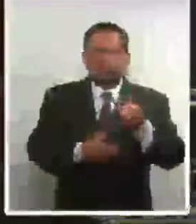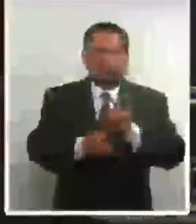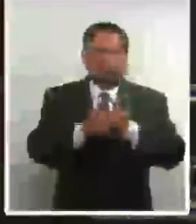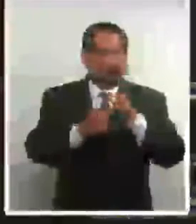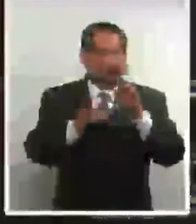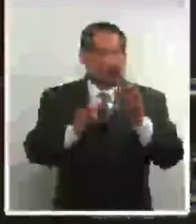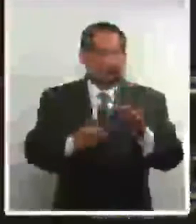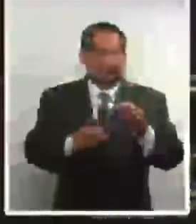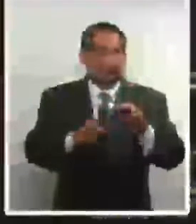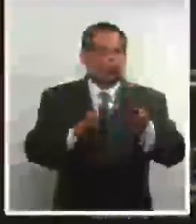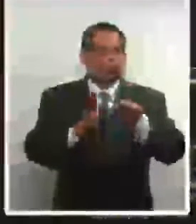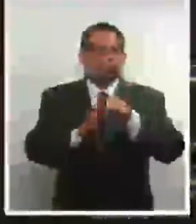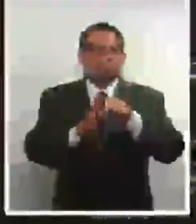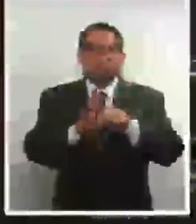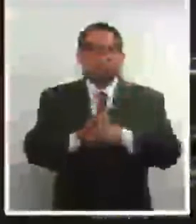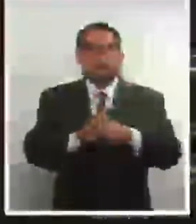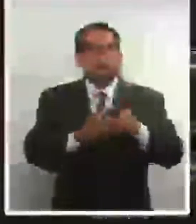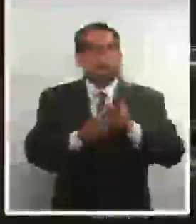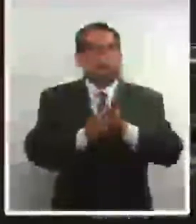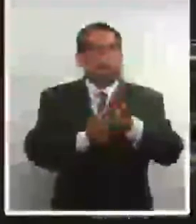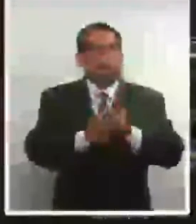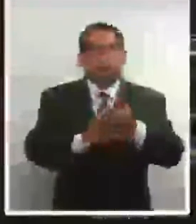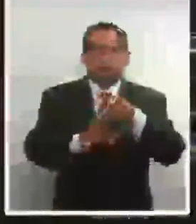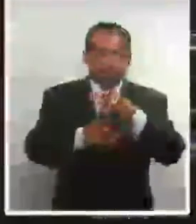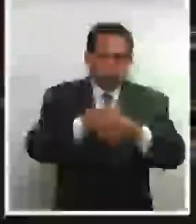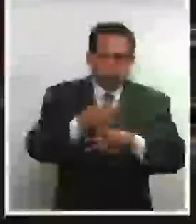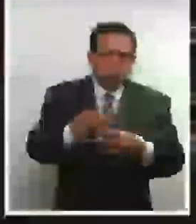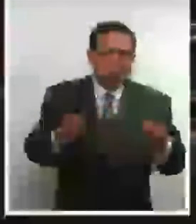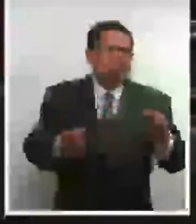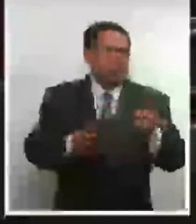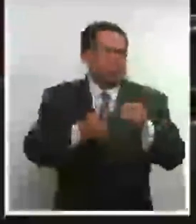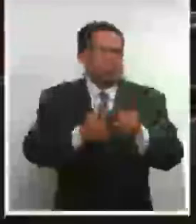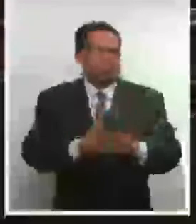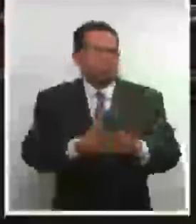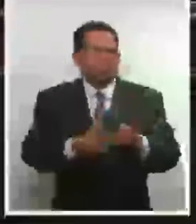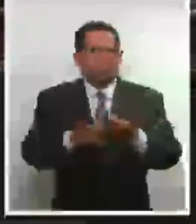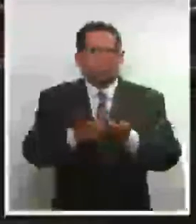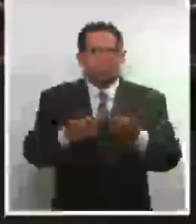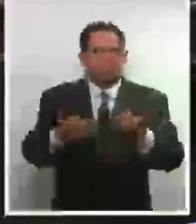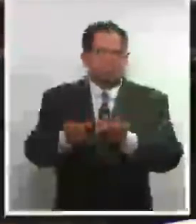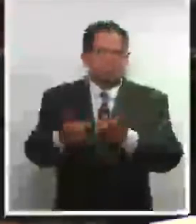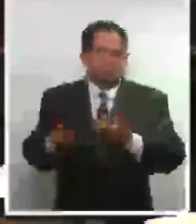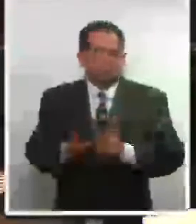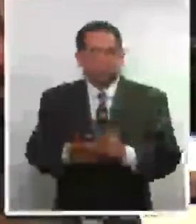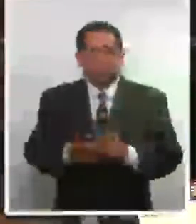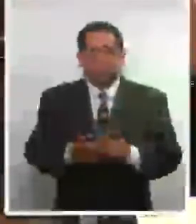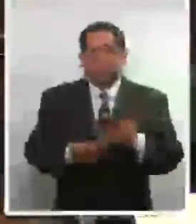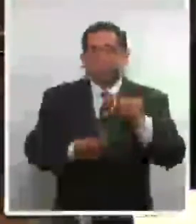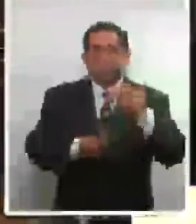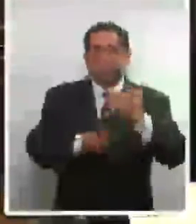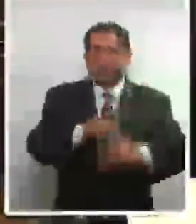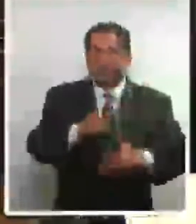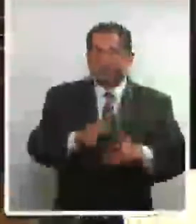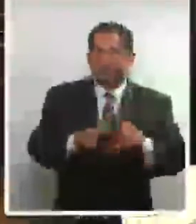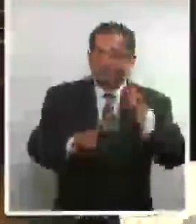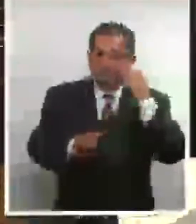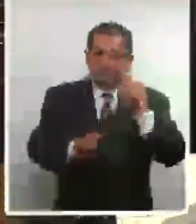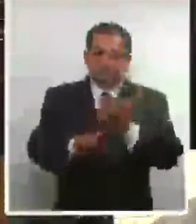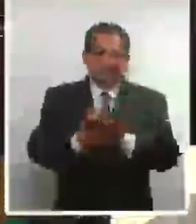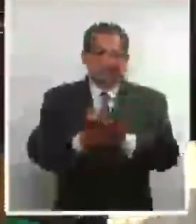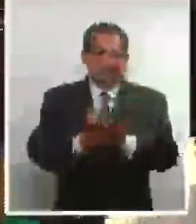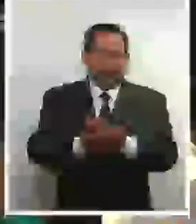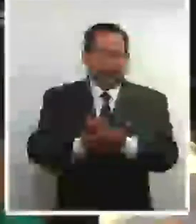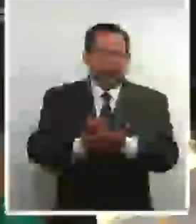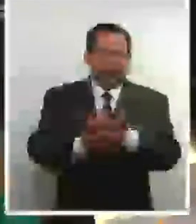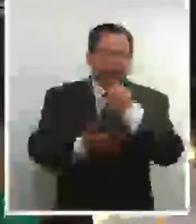que defina las normas de acceso, promoción, permanencia y separación. En este momento se ha agotado el tiempo de espera, por lo